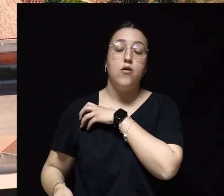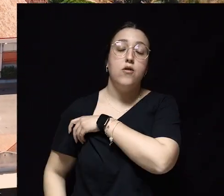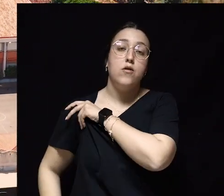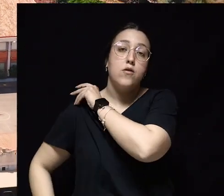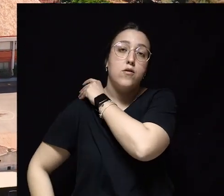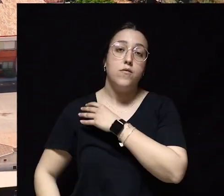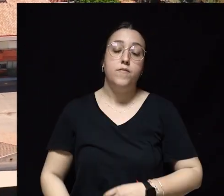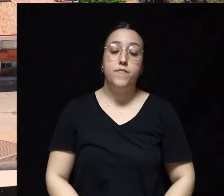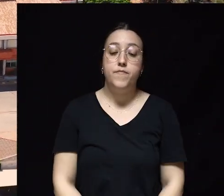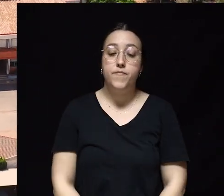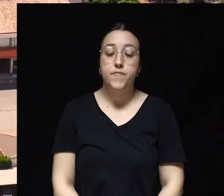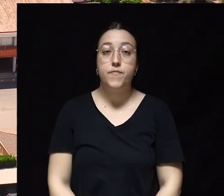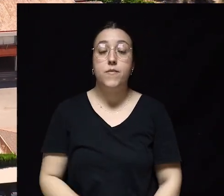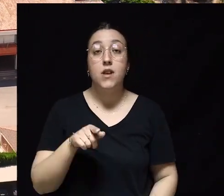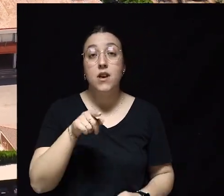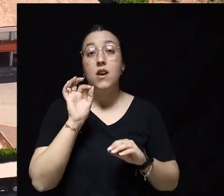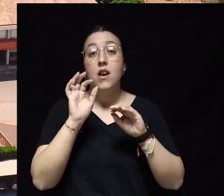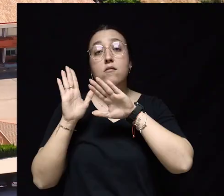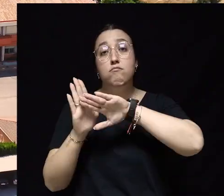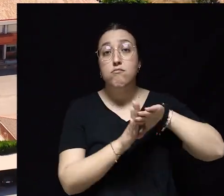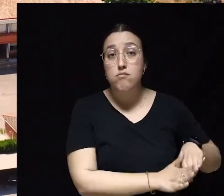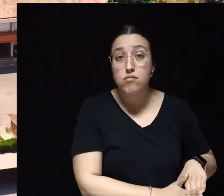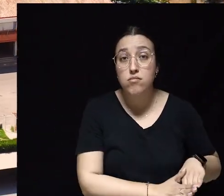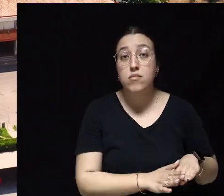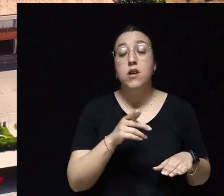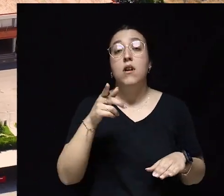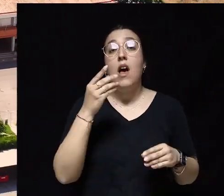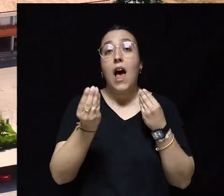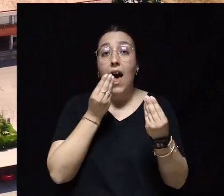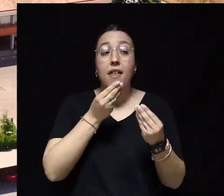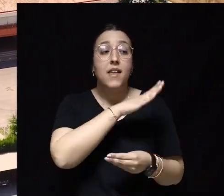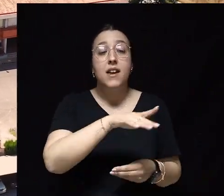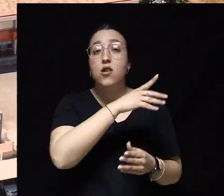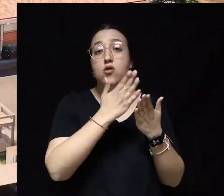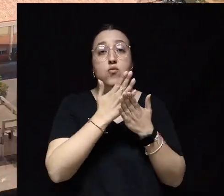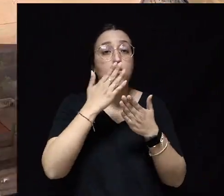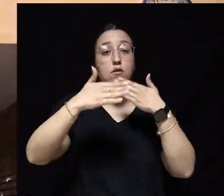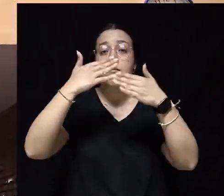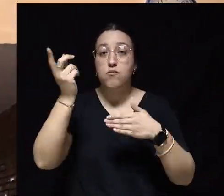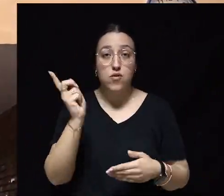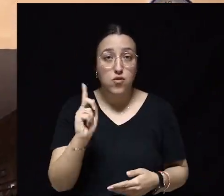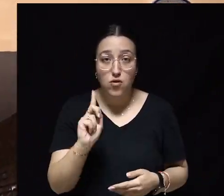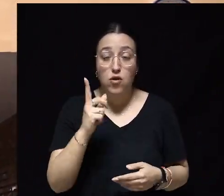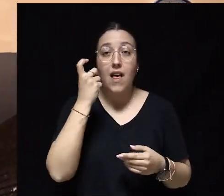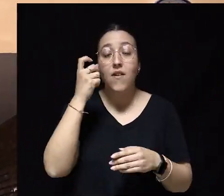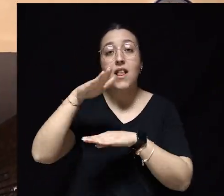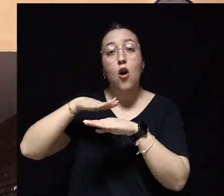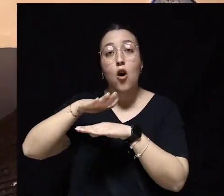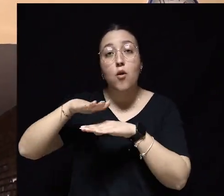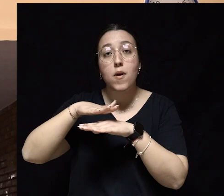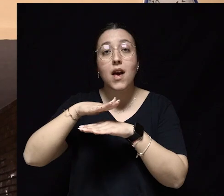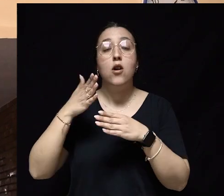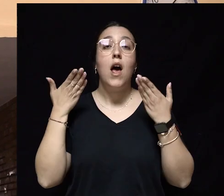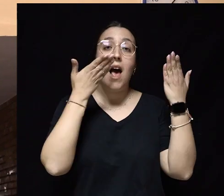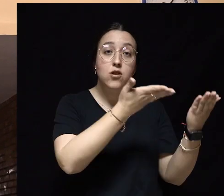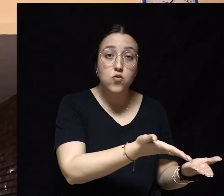El resto, por desgracia, auténticos guetos. El fenómeno segregacionista tiende a perpetuar la situación